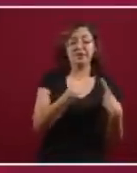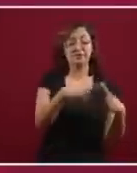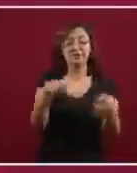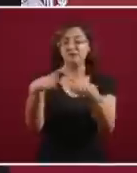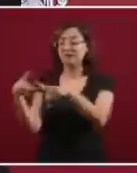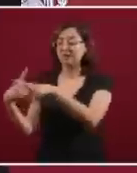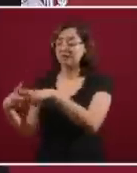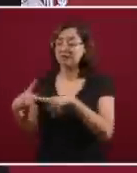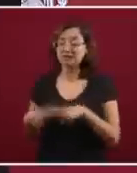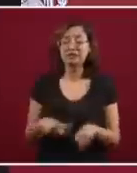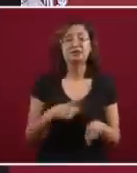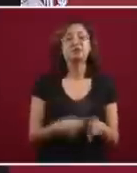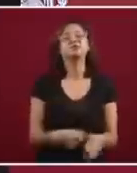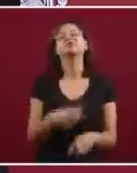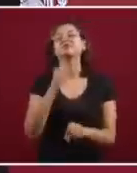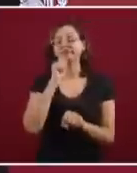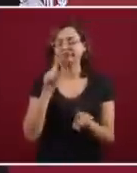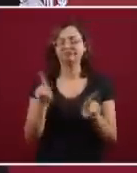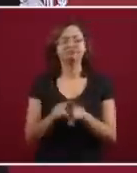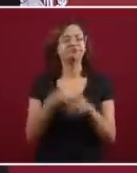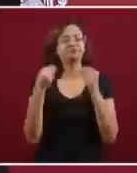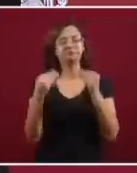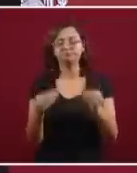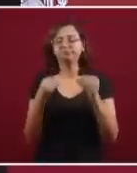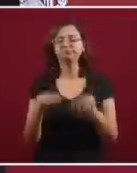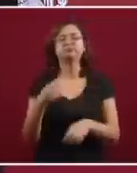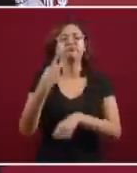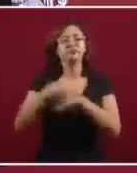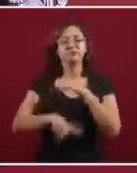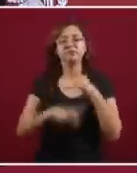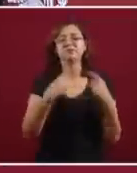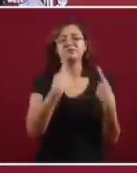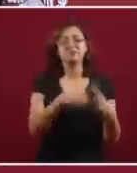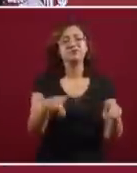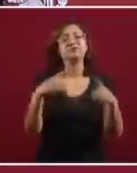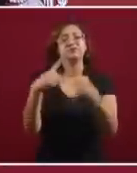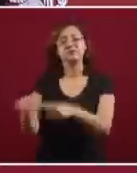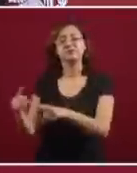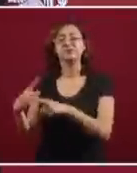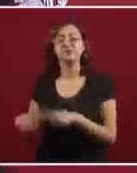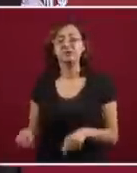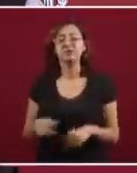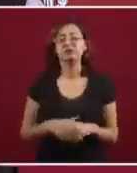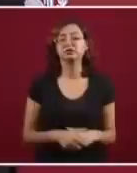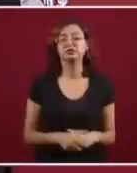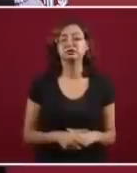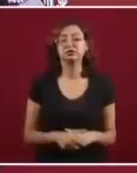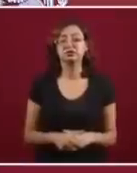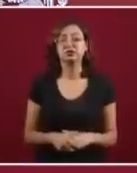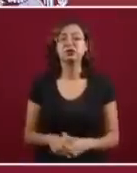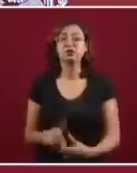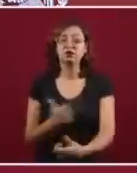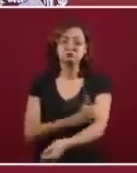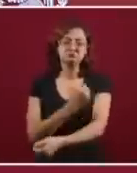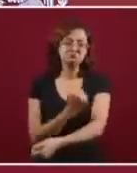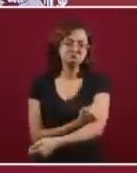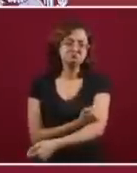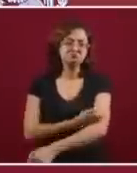grupos de mantener venta minas son también sumamente tóxicos y adictivos etcétera que las inyecciones